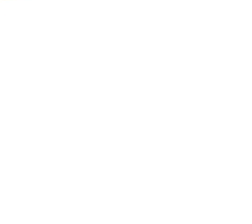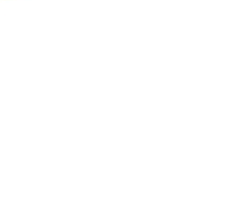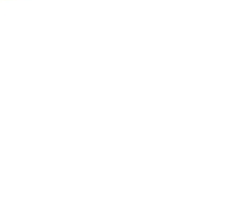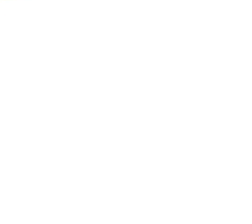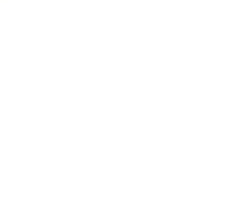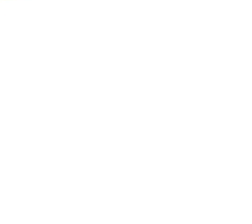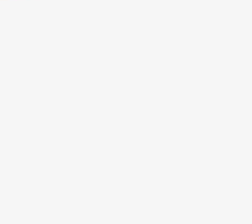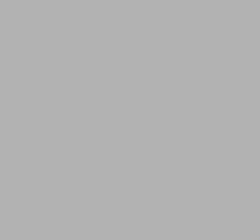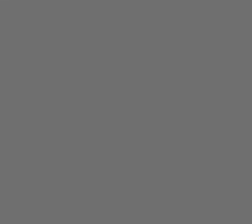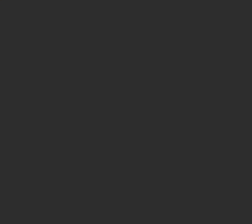¡Gracias!